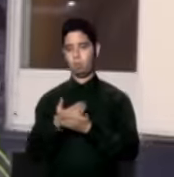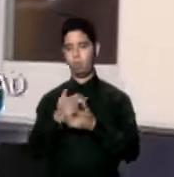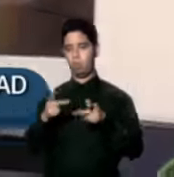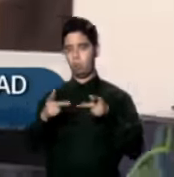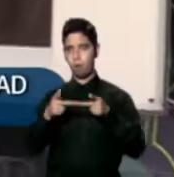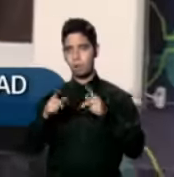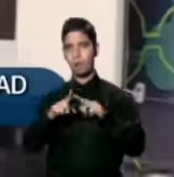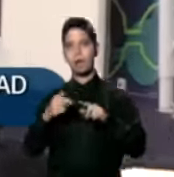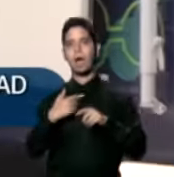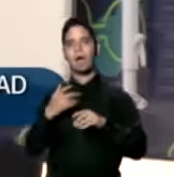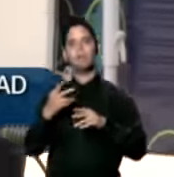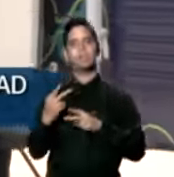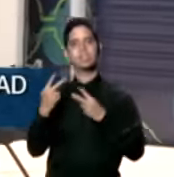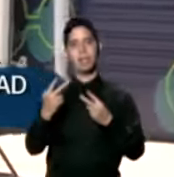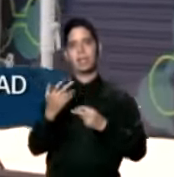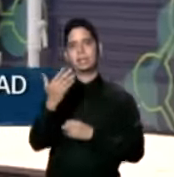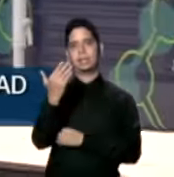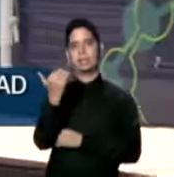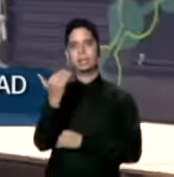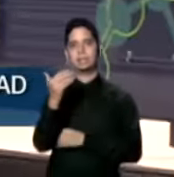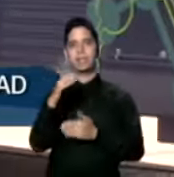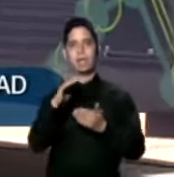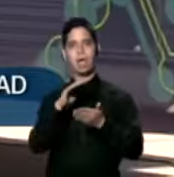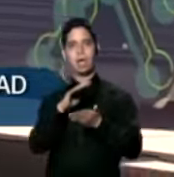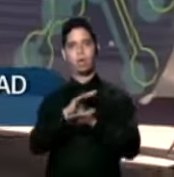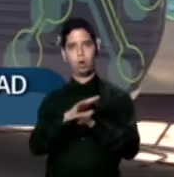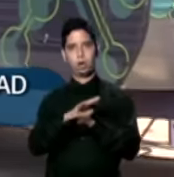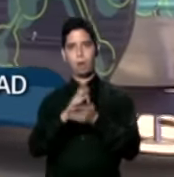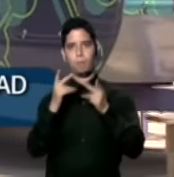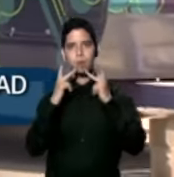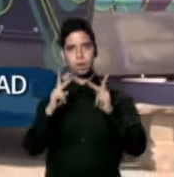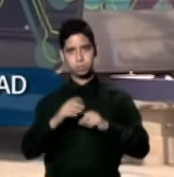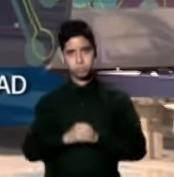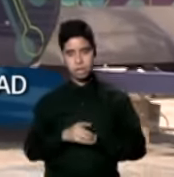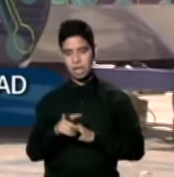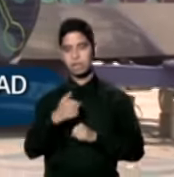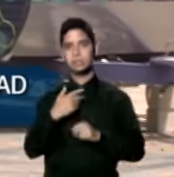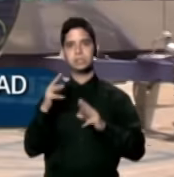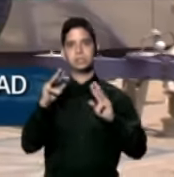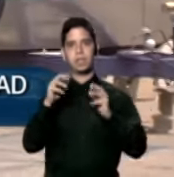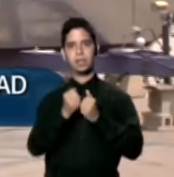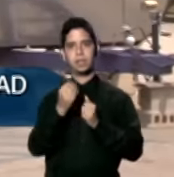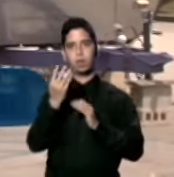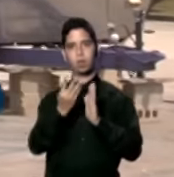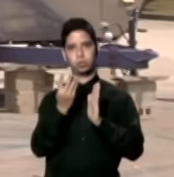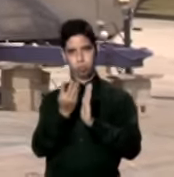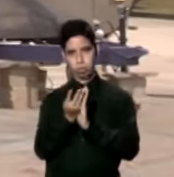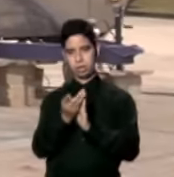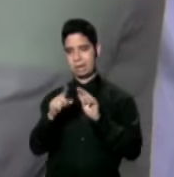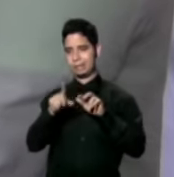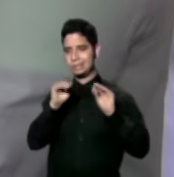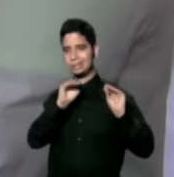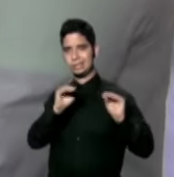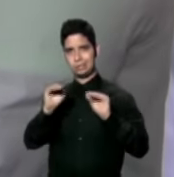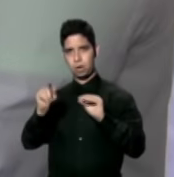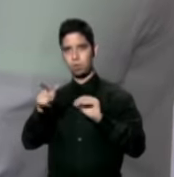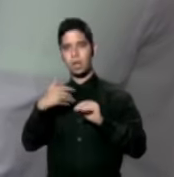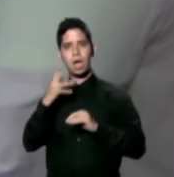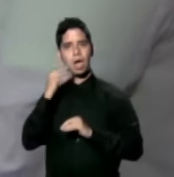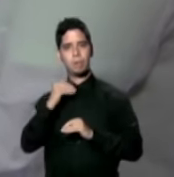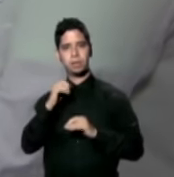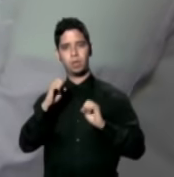escuelas públicas y ofrecerá talleres de 4 horas que le enseñe a más de 300 estudiantes de nivel superior una